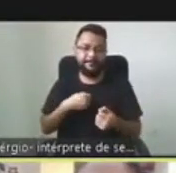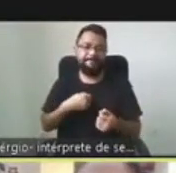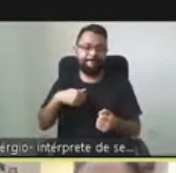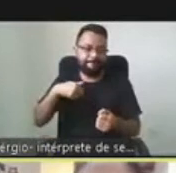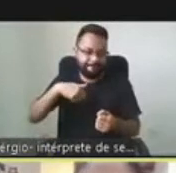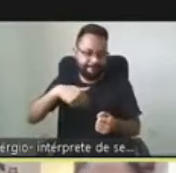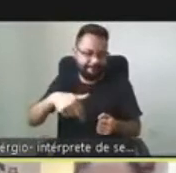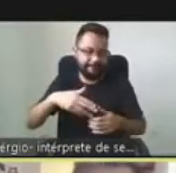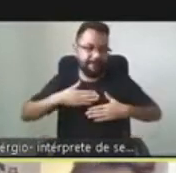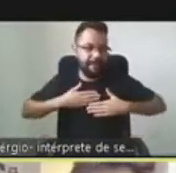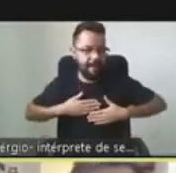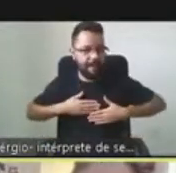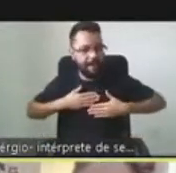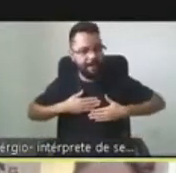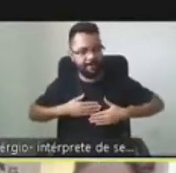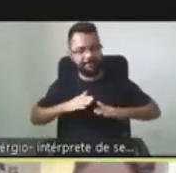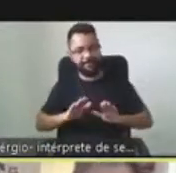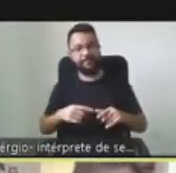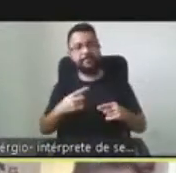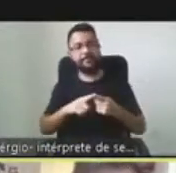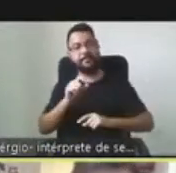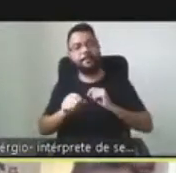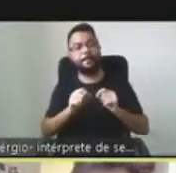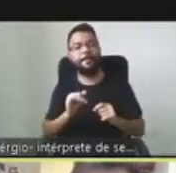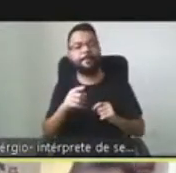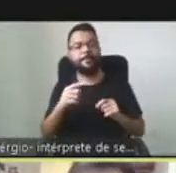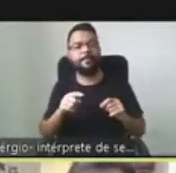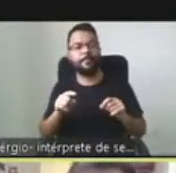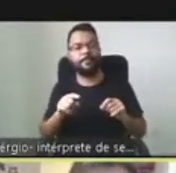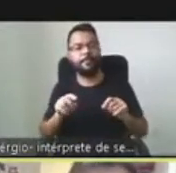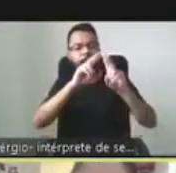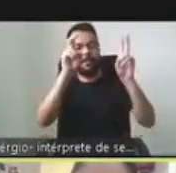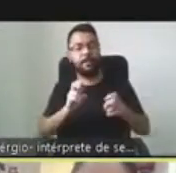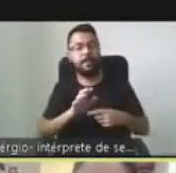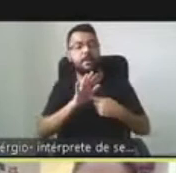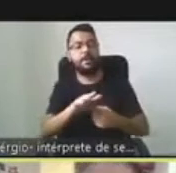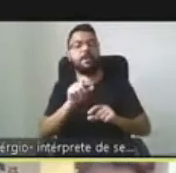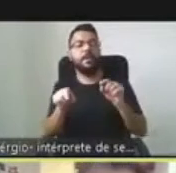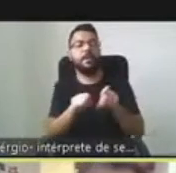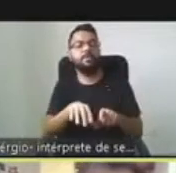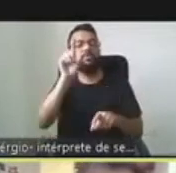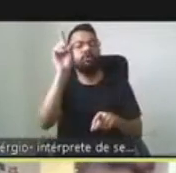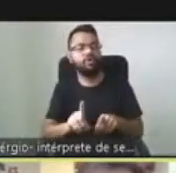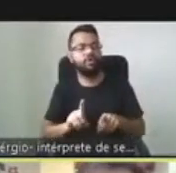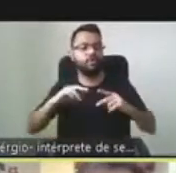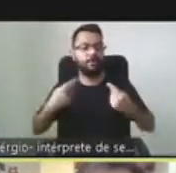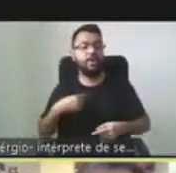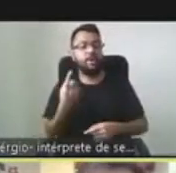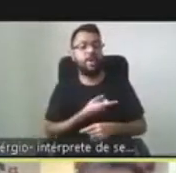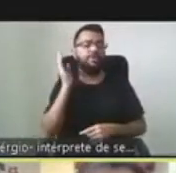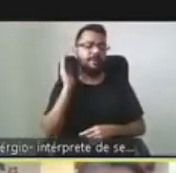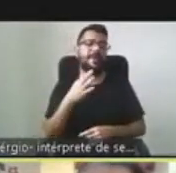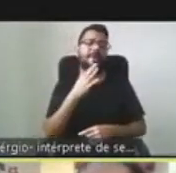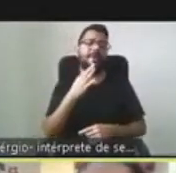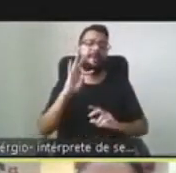Entonces, comienzo abordando lo que son los derechos humanos. Ya conocemos que los derechos humanos